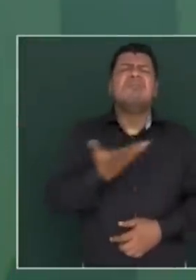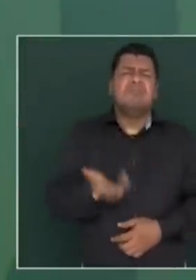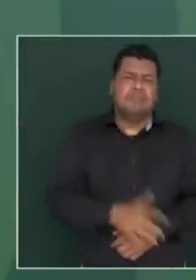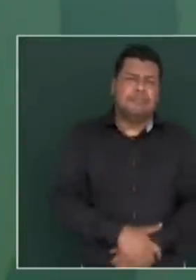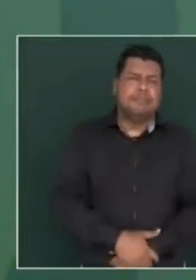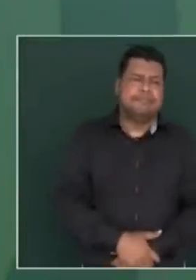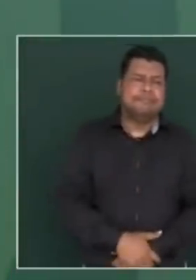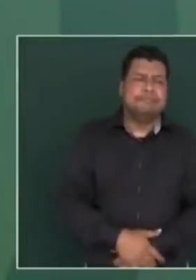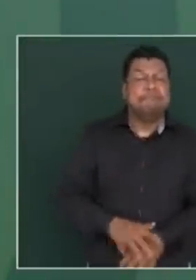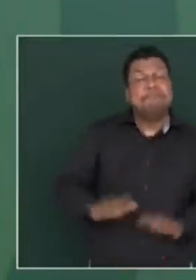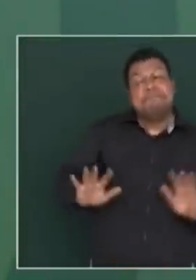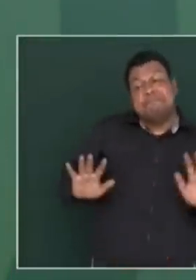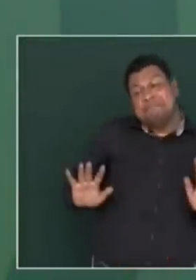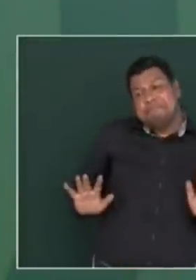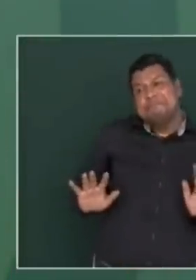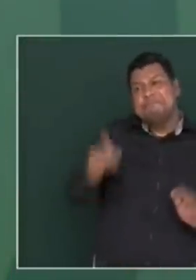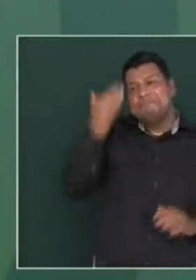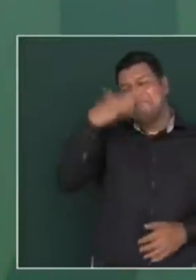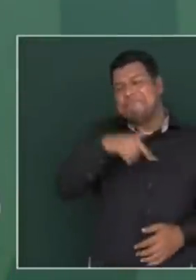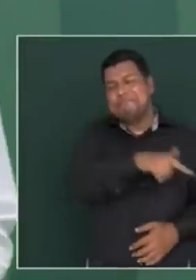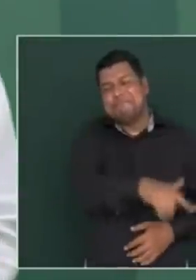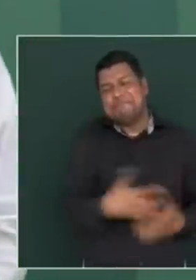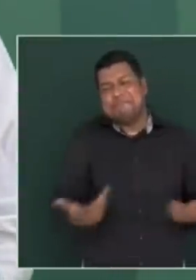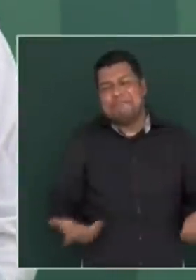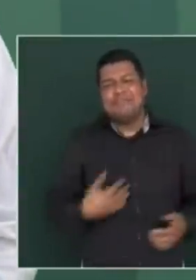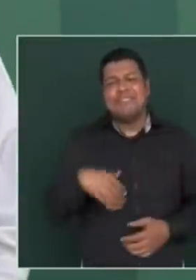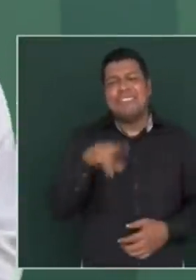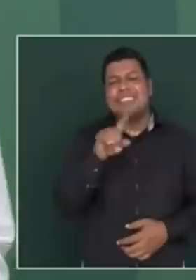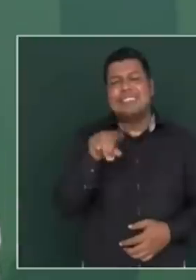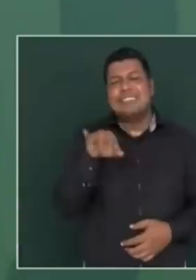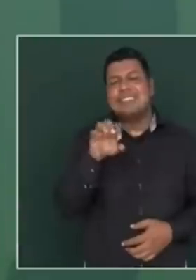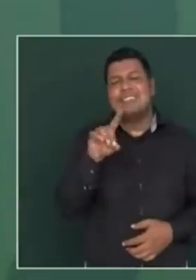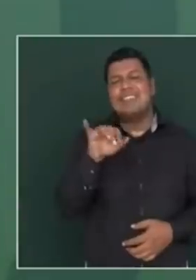de esperarse, ¿no? ¿Quién es Zedillo?